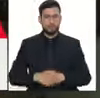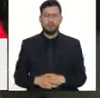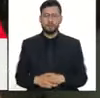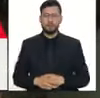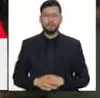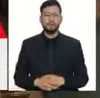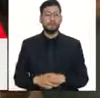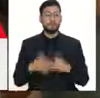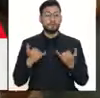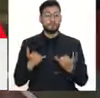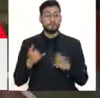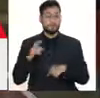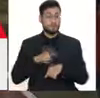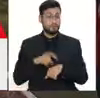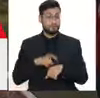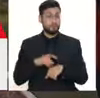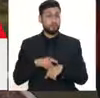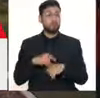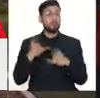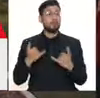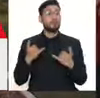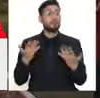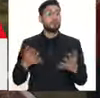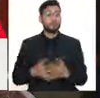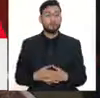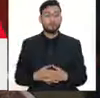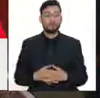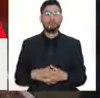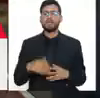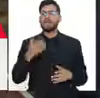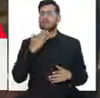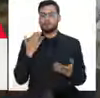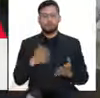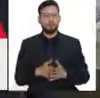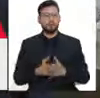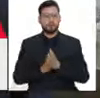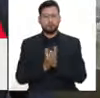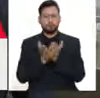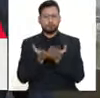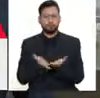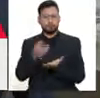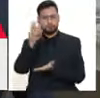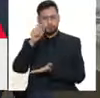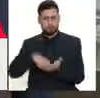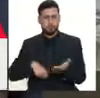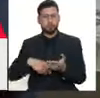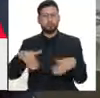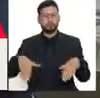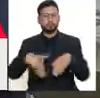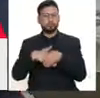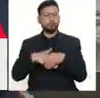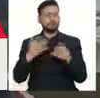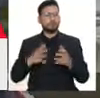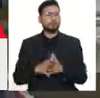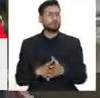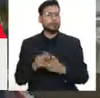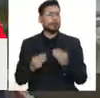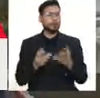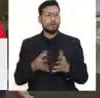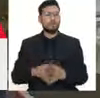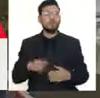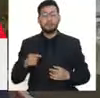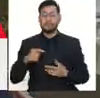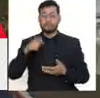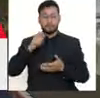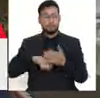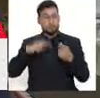Ecuador. En estos momentos se va a proceder a lo que es la suscripción de instrumentos como el convenio